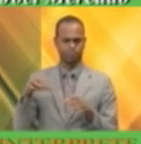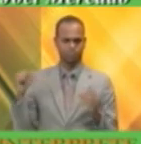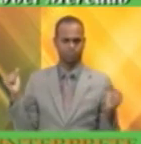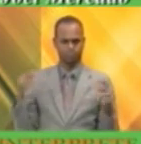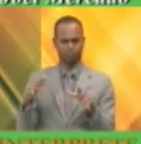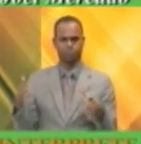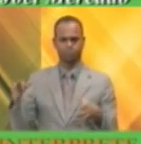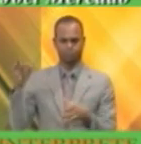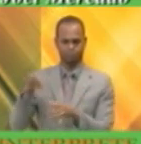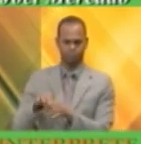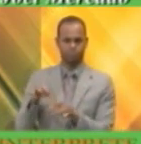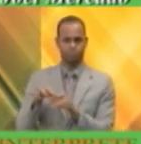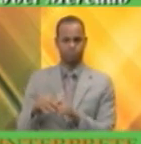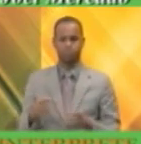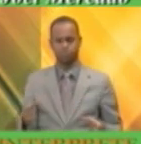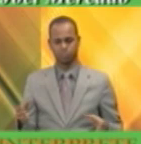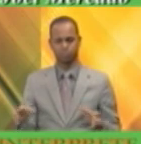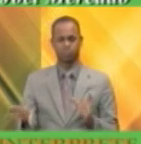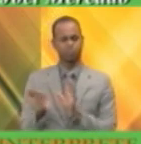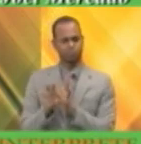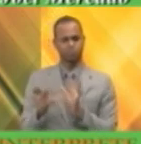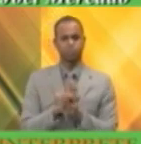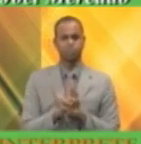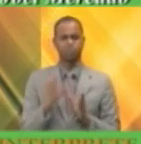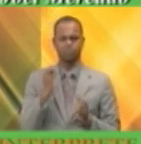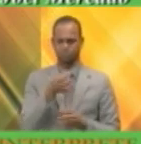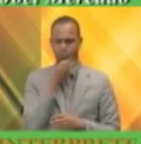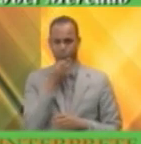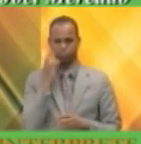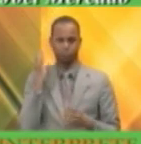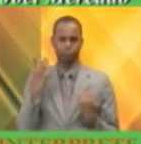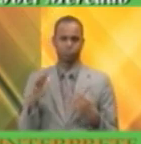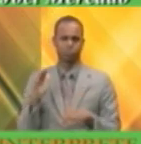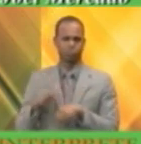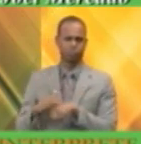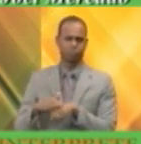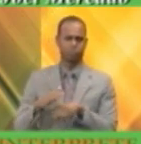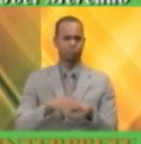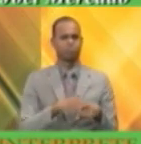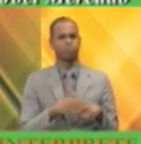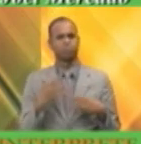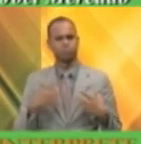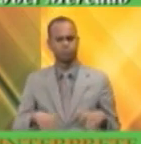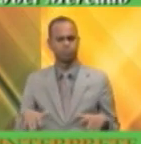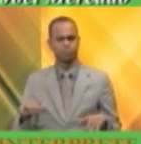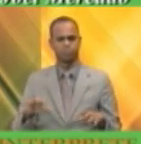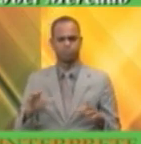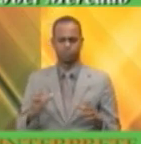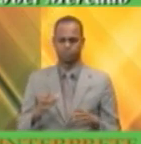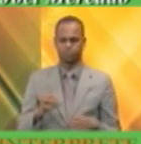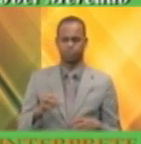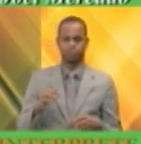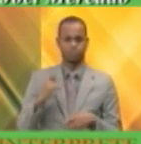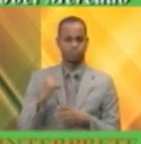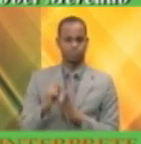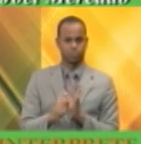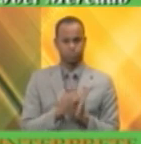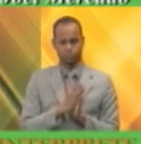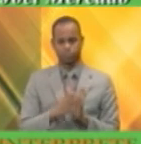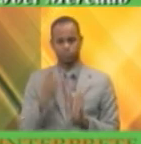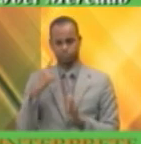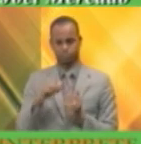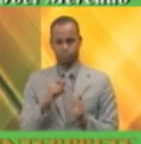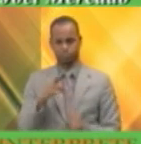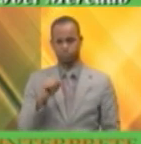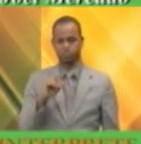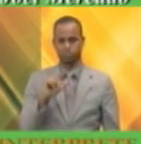en la ventana de una asamblea eleccionaria, ya la convocatoria y la conformación después del ciclo paralímpico